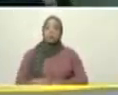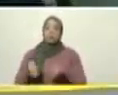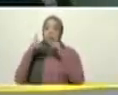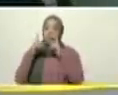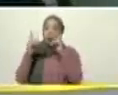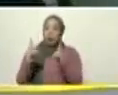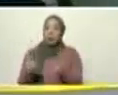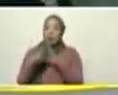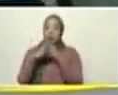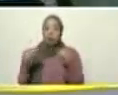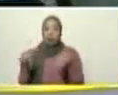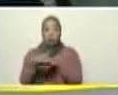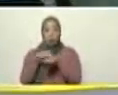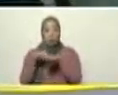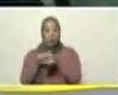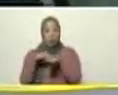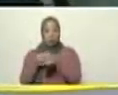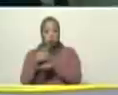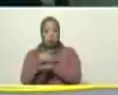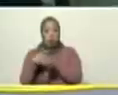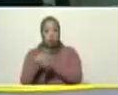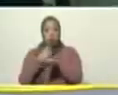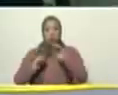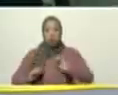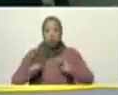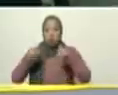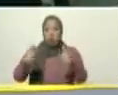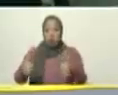decisiva en todos los gobiernos, desde su fundación.